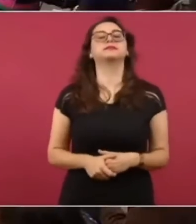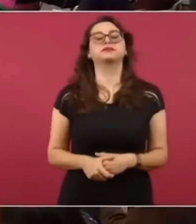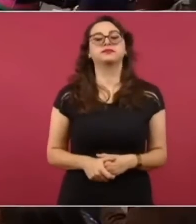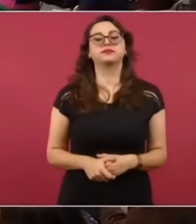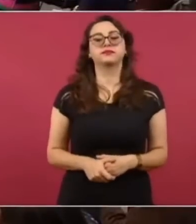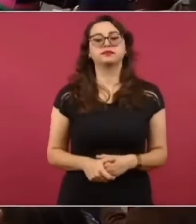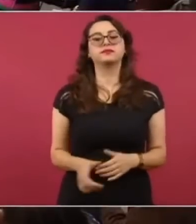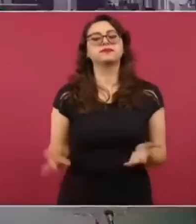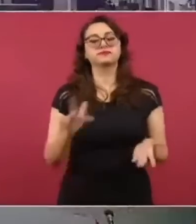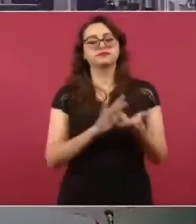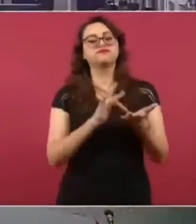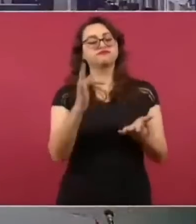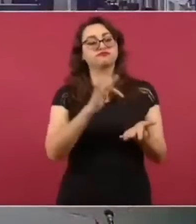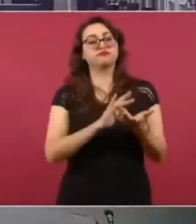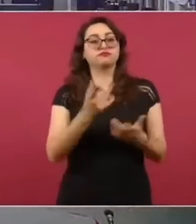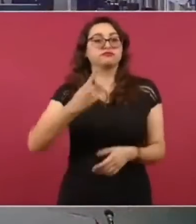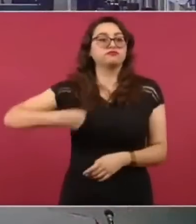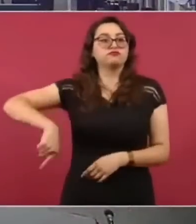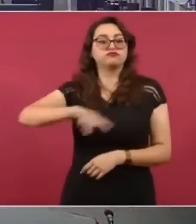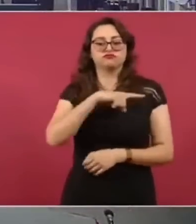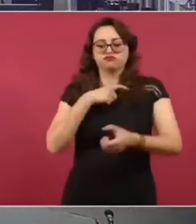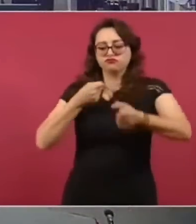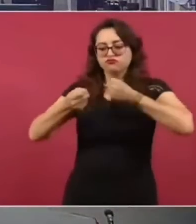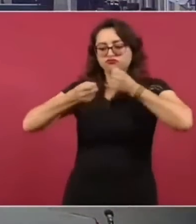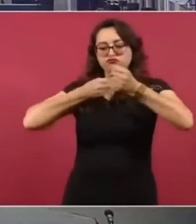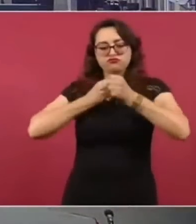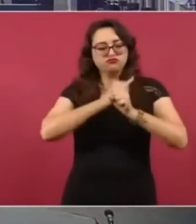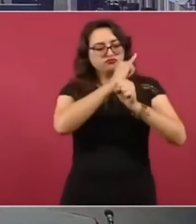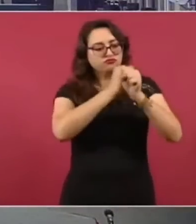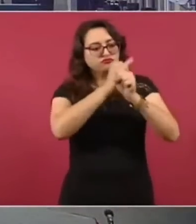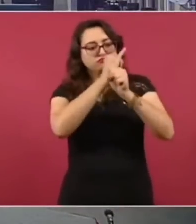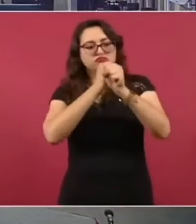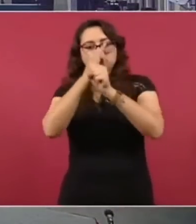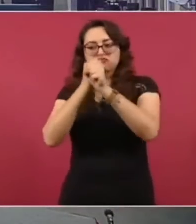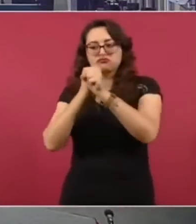trabajo de interés público, más allá, sin ningún tipo de otra